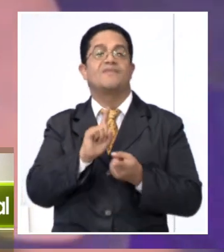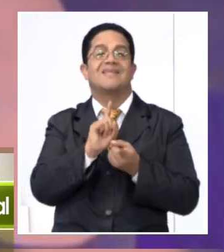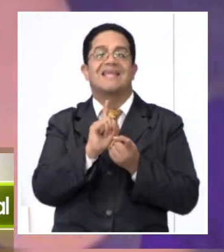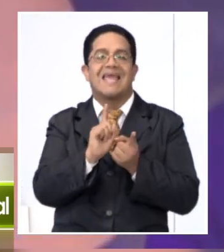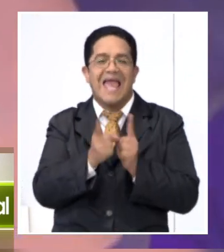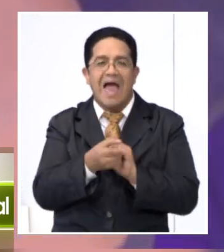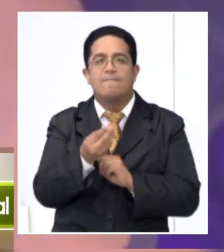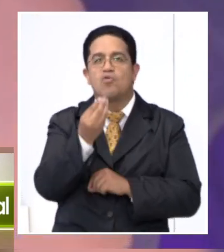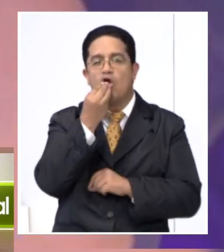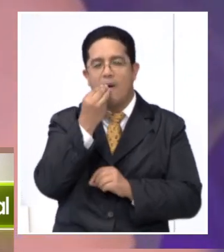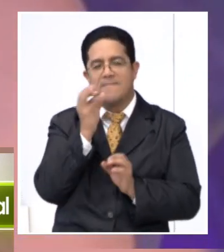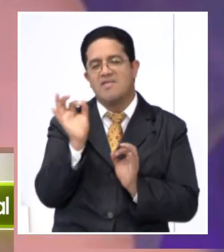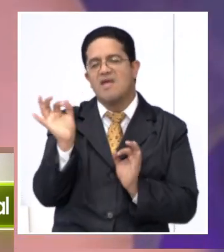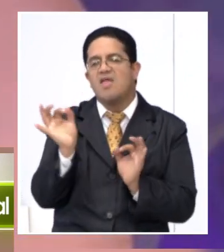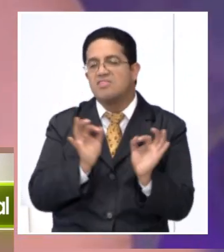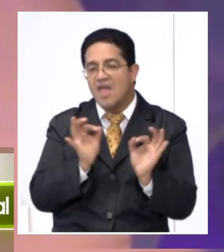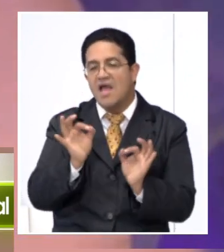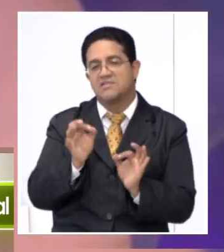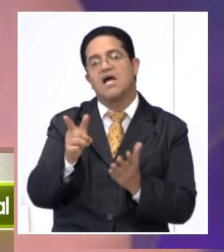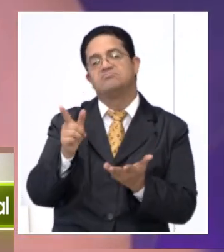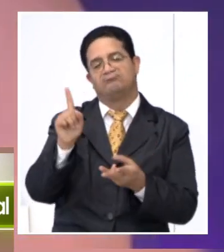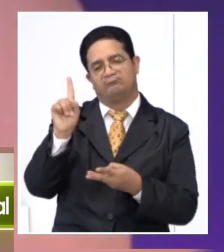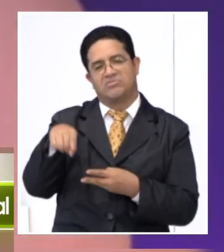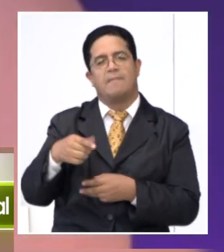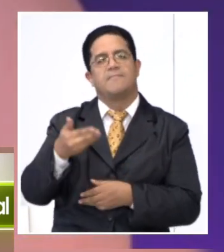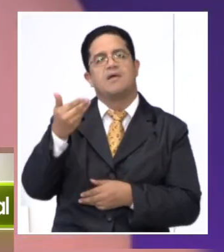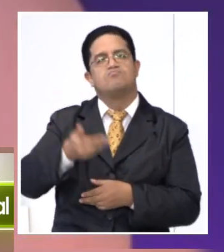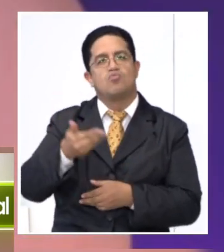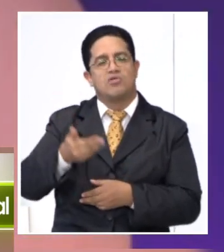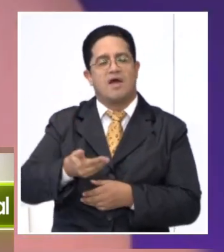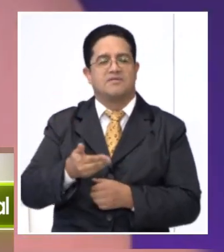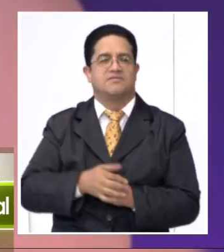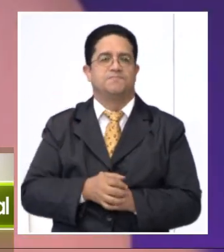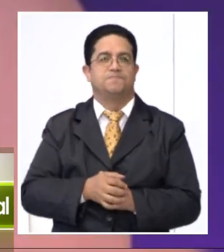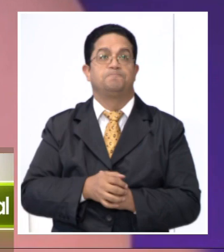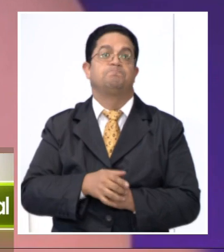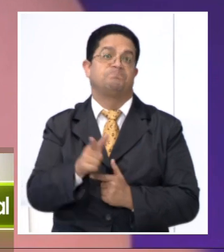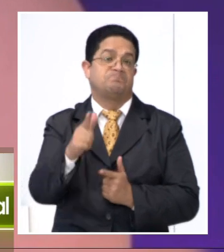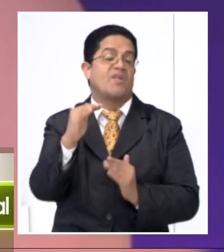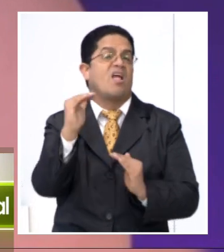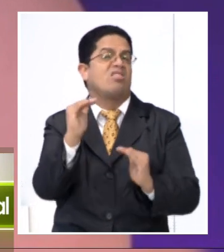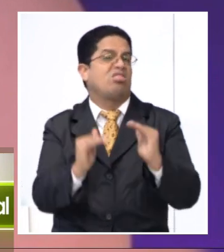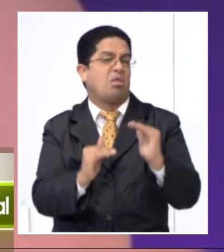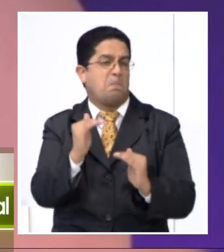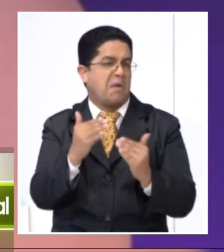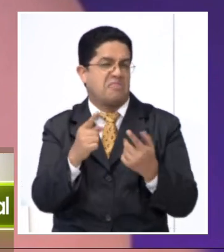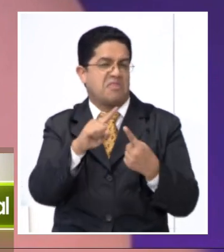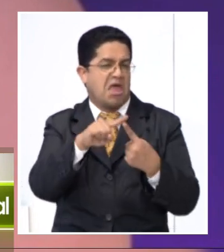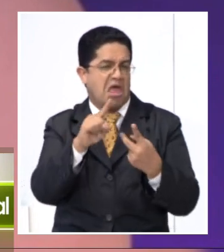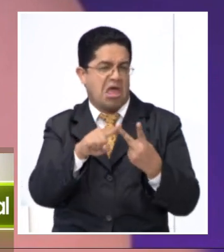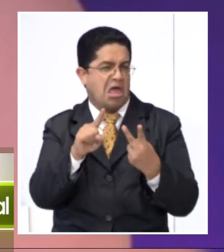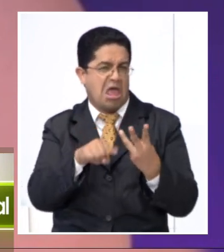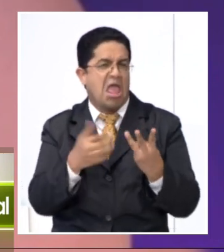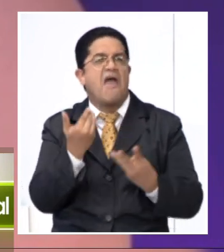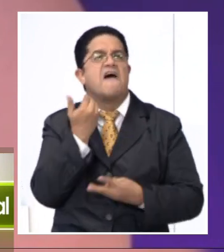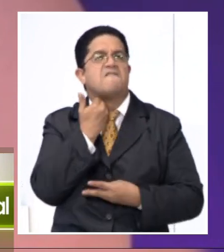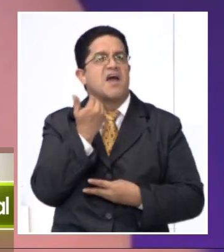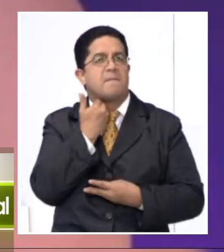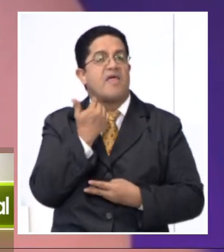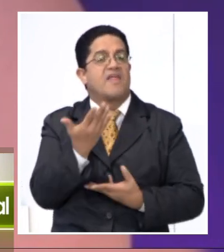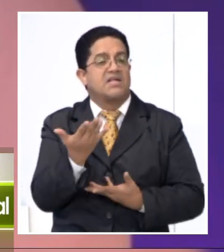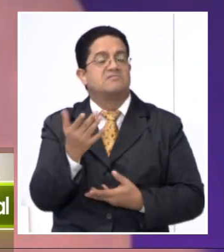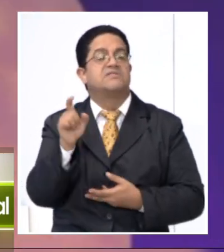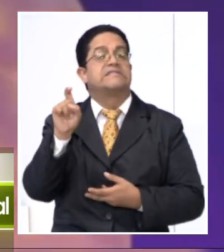niños son necesarios para evitar molestias como dolor de tórax. Dependiendo de la patología específica, se puede